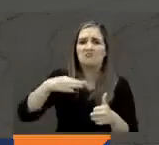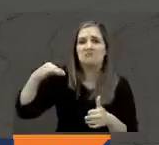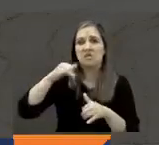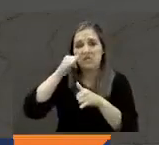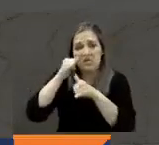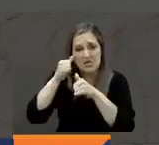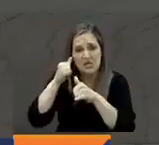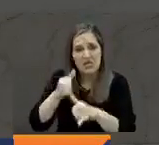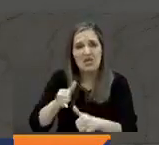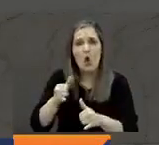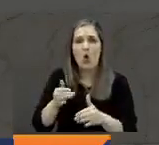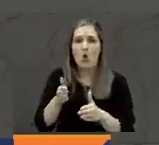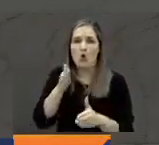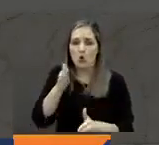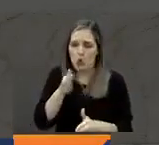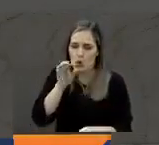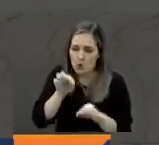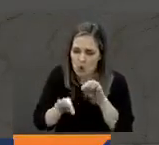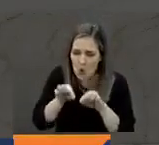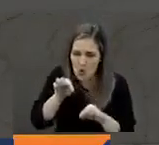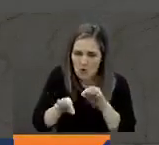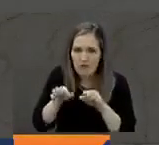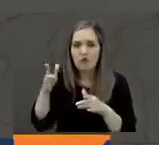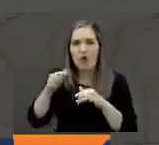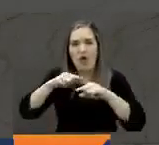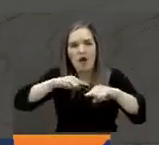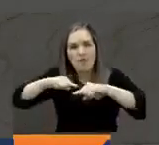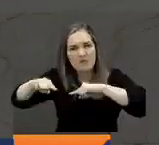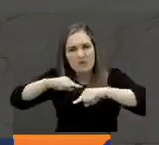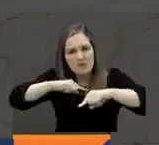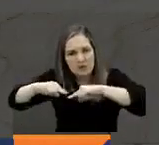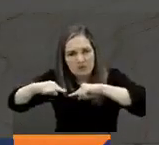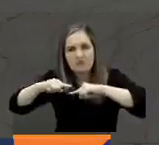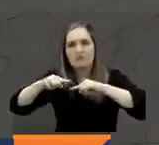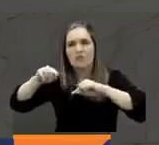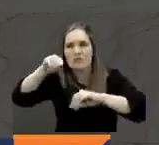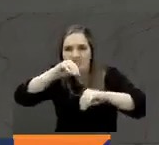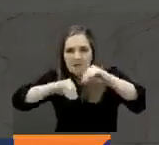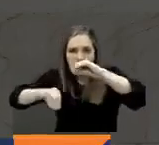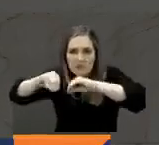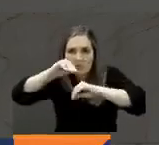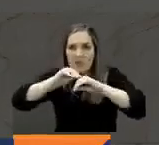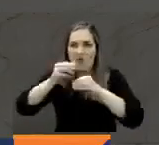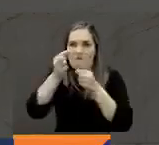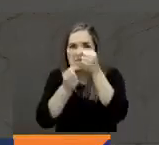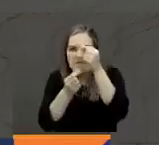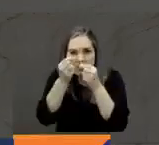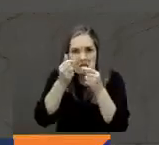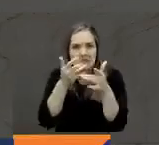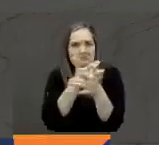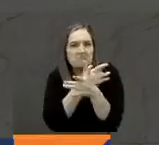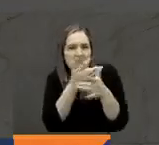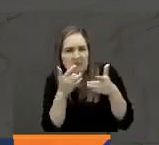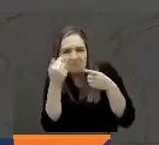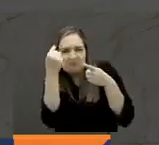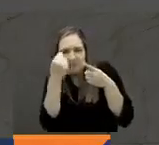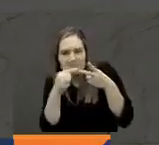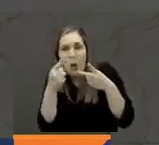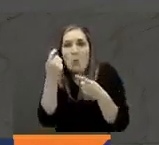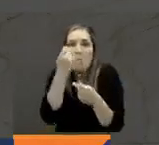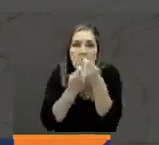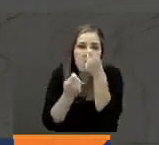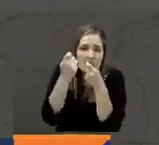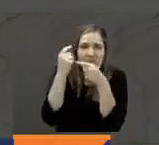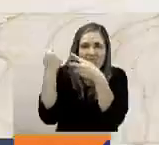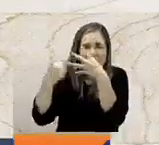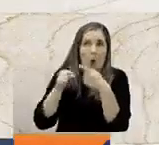ingeniería, robótica, administración, diseño, finanzas, salud, gestión de proyectos, marketing de ventas,